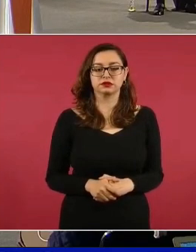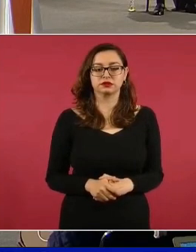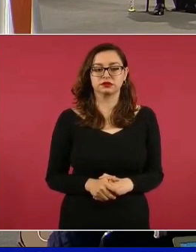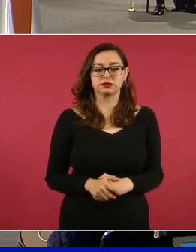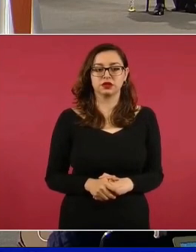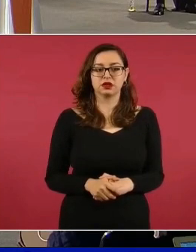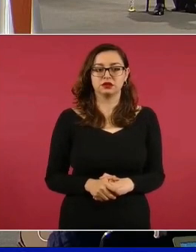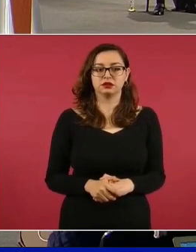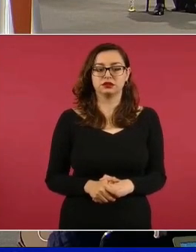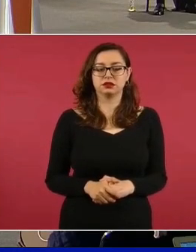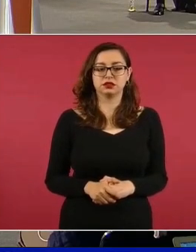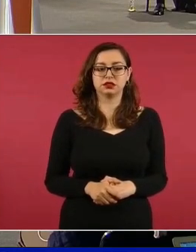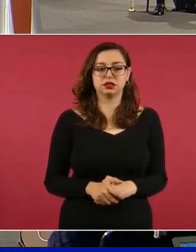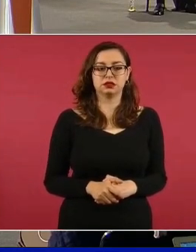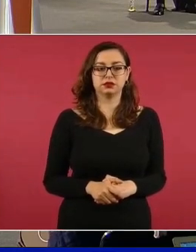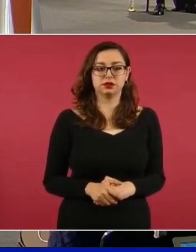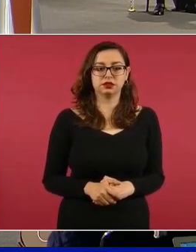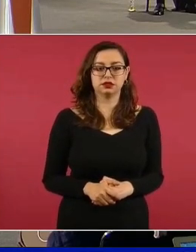vecinos, amigos,